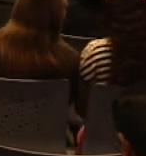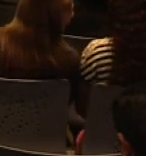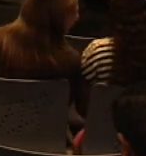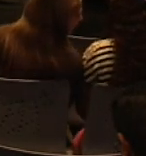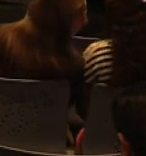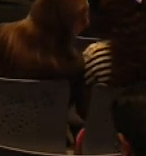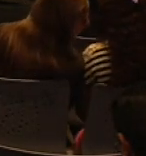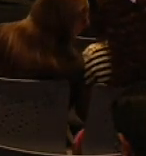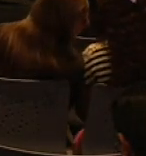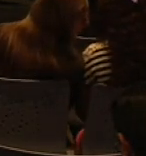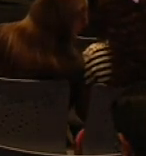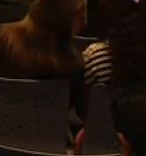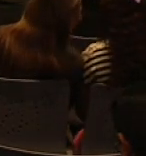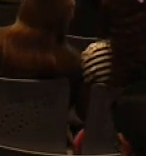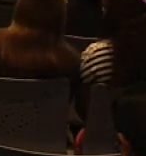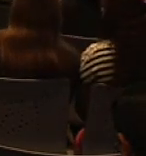Y nosotros los hombres